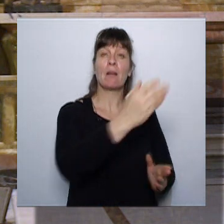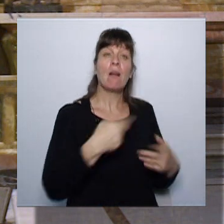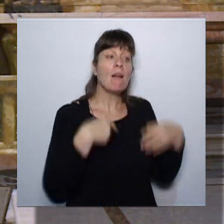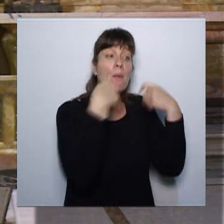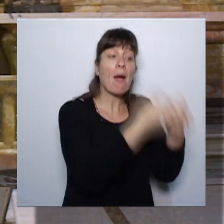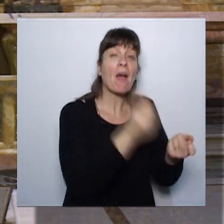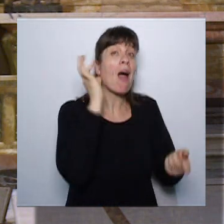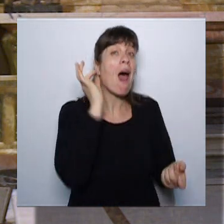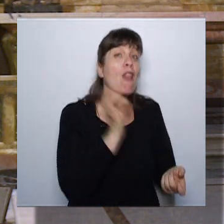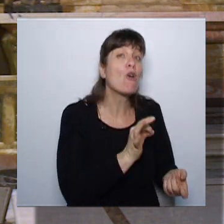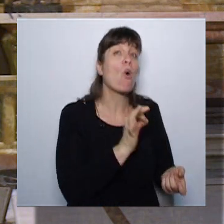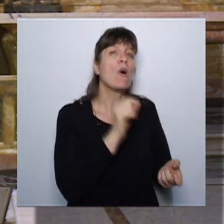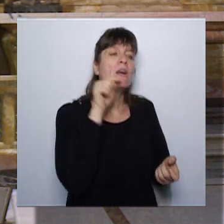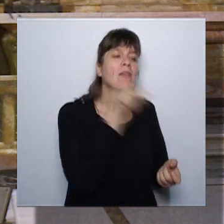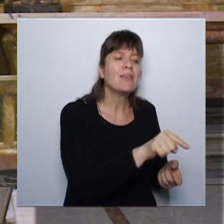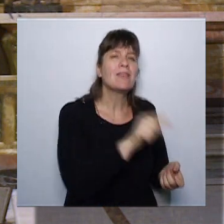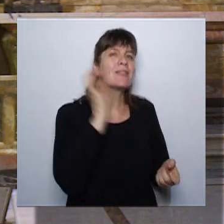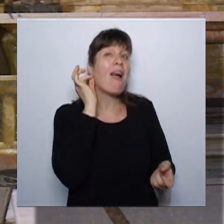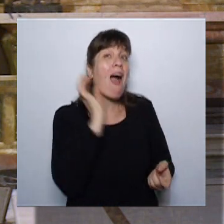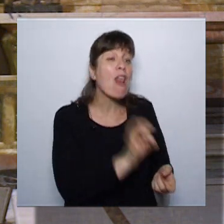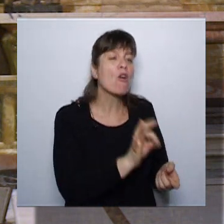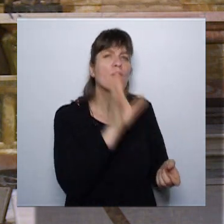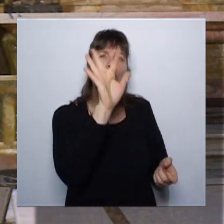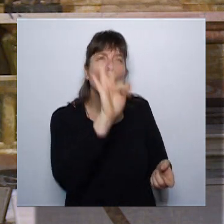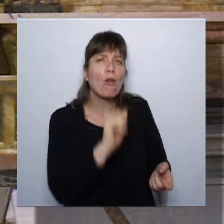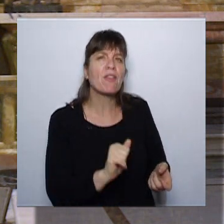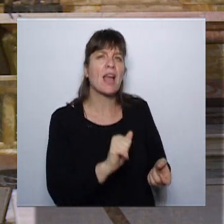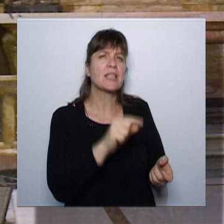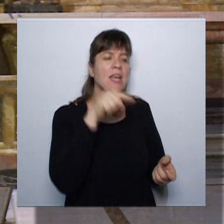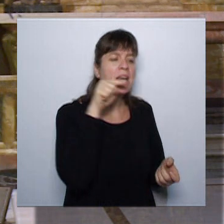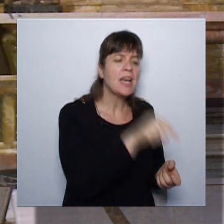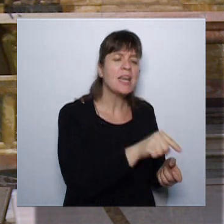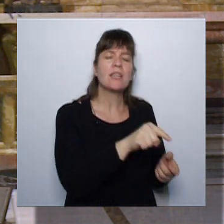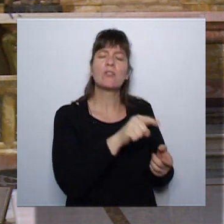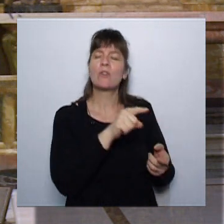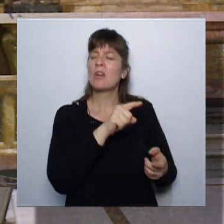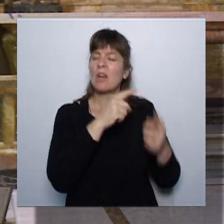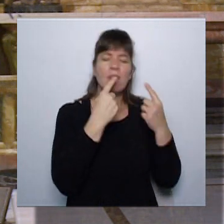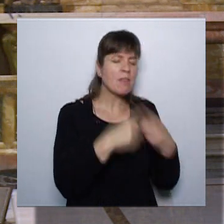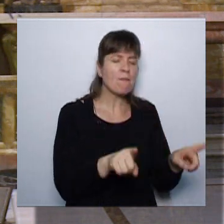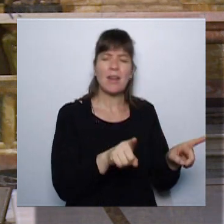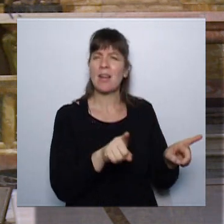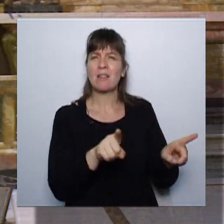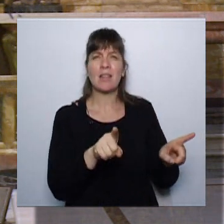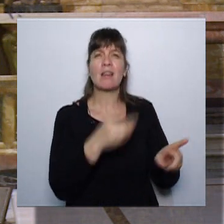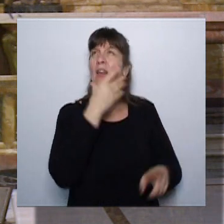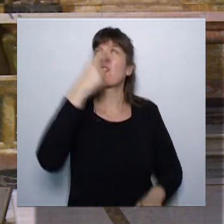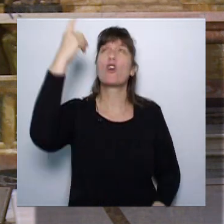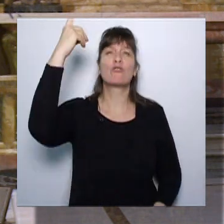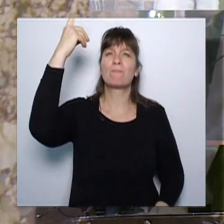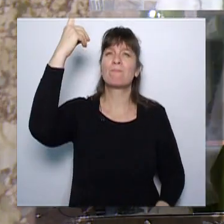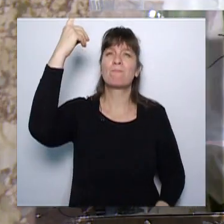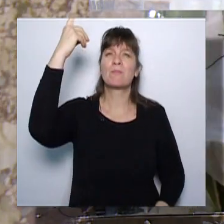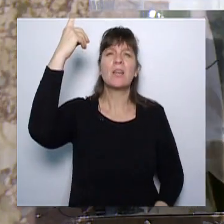dar algo y que él es alguien que aunque sea cotidiano es aquel que es totalmente otro que es dios